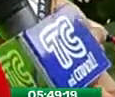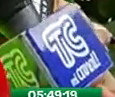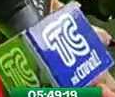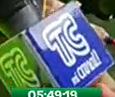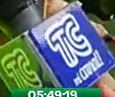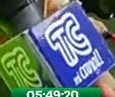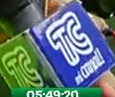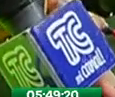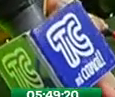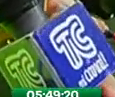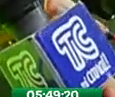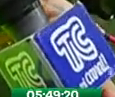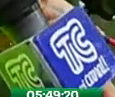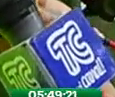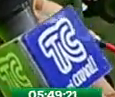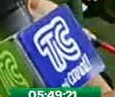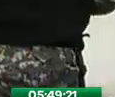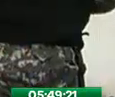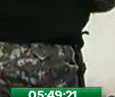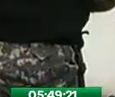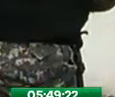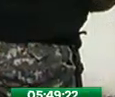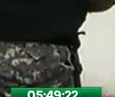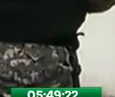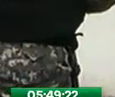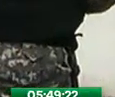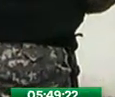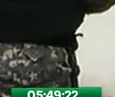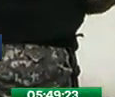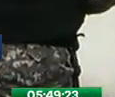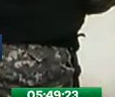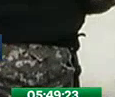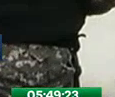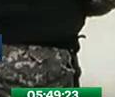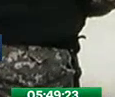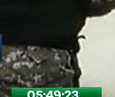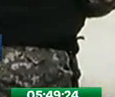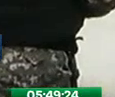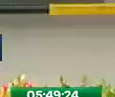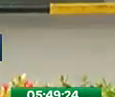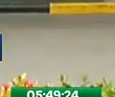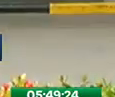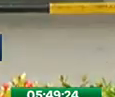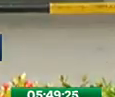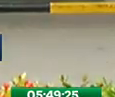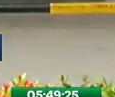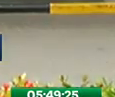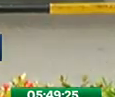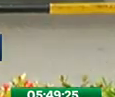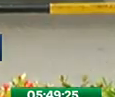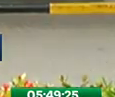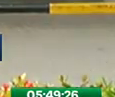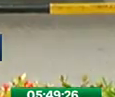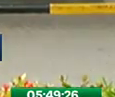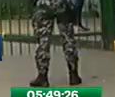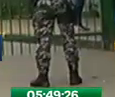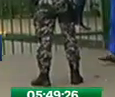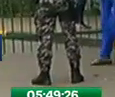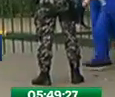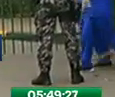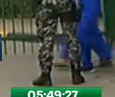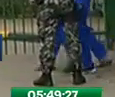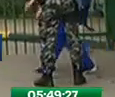con los procesos de contratación pública. Uno de ellos, según las autoridades, jefe de la unidad de cuidados intensivos.